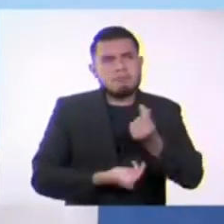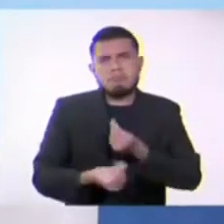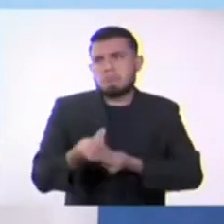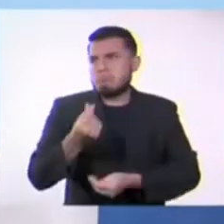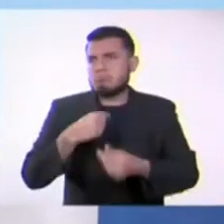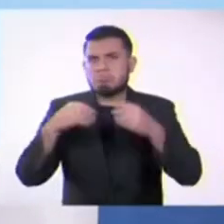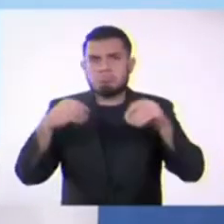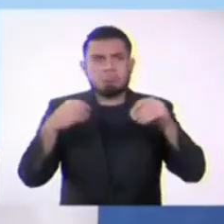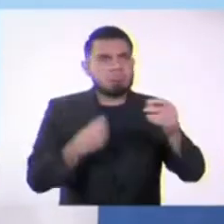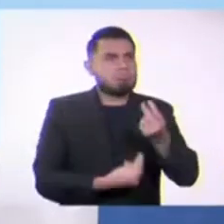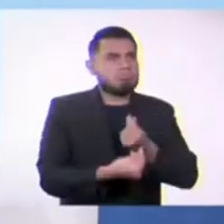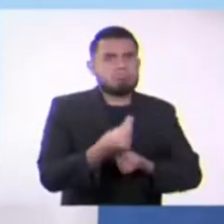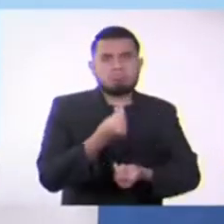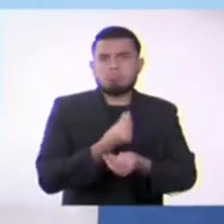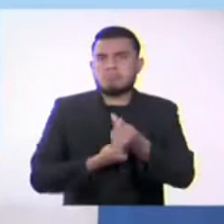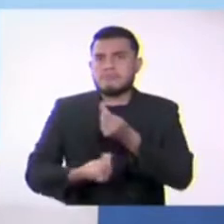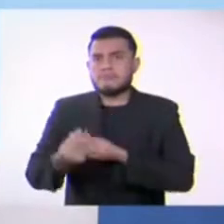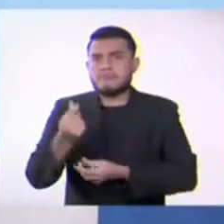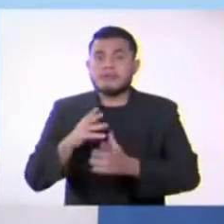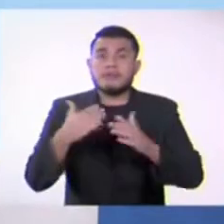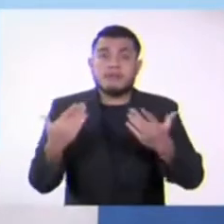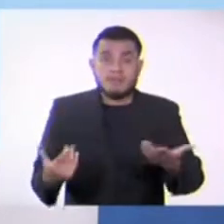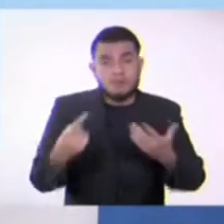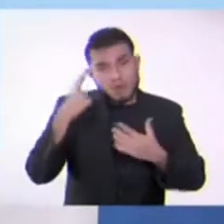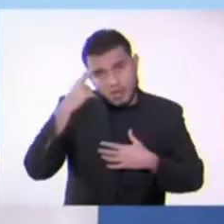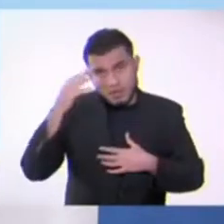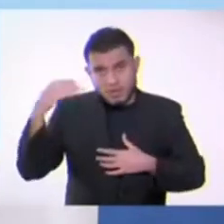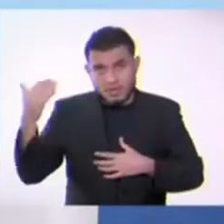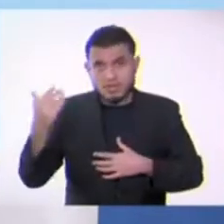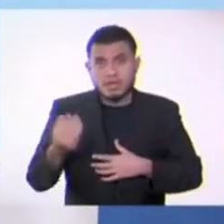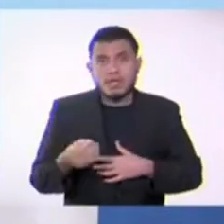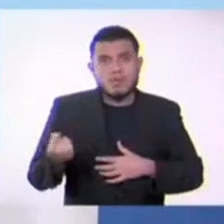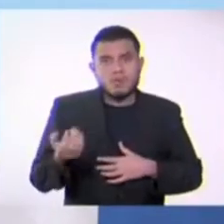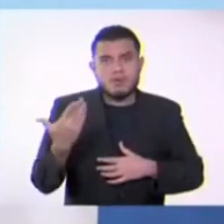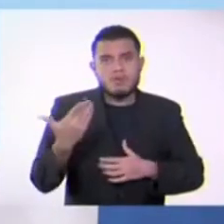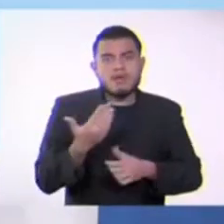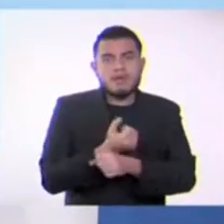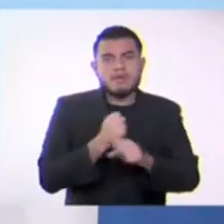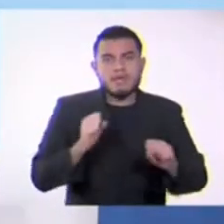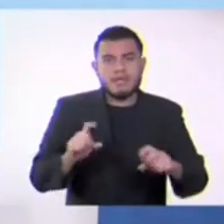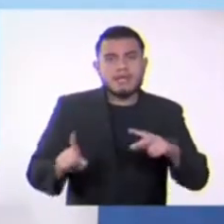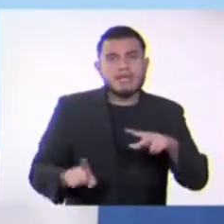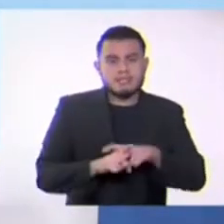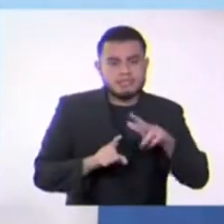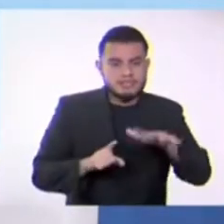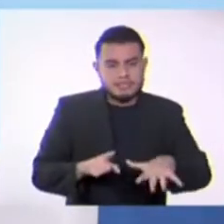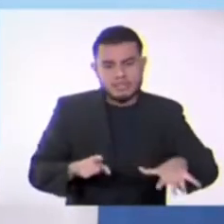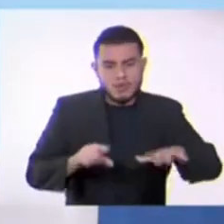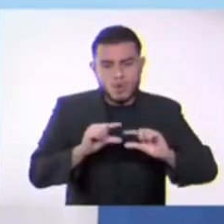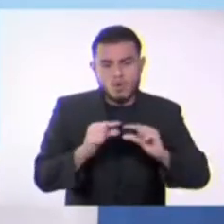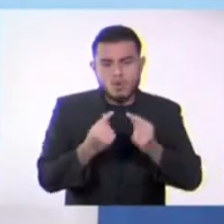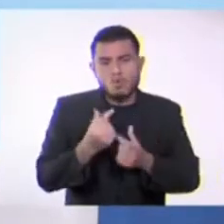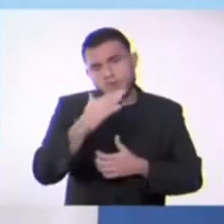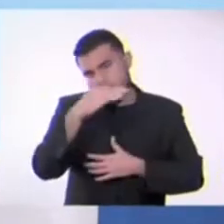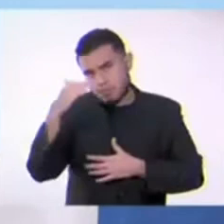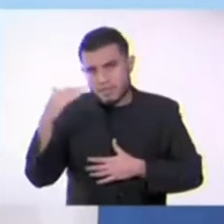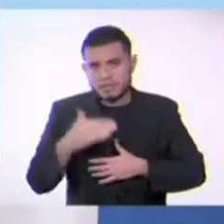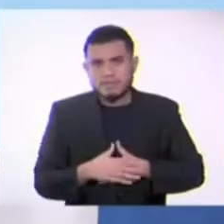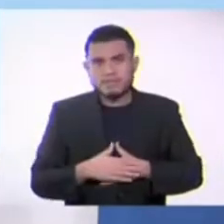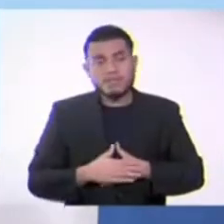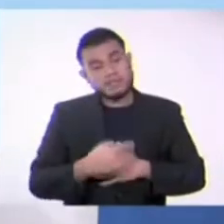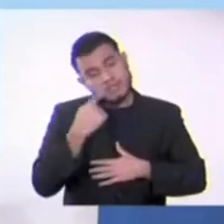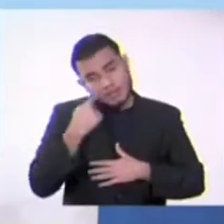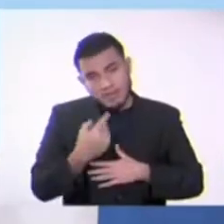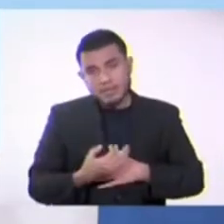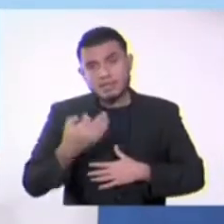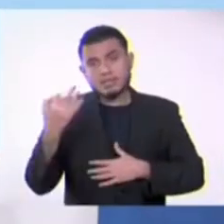sido promulgada por las políticas neoliberales, hay regiones, países o grupos de países que se ven en la